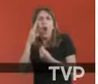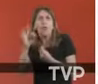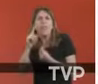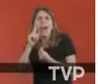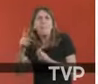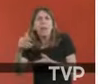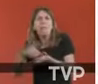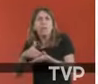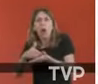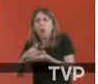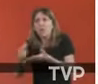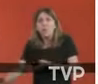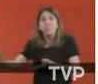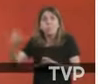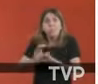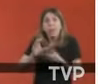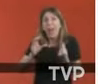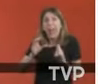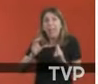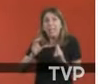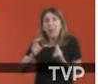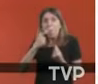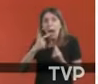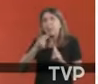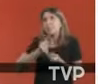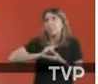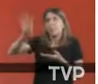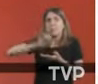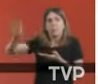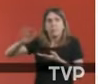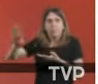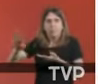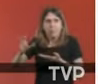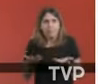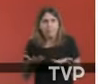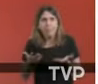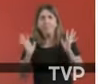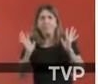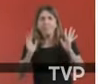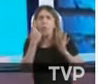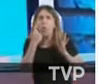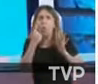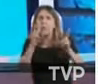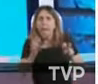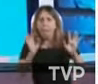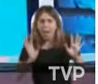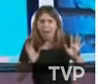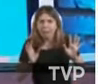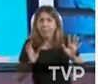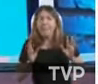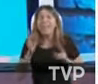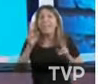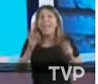mil millones. 90 mil millones de dólares. Acá, una cuestión. Con